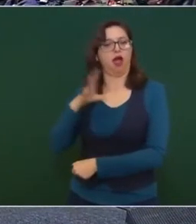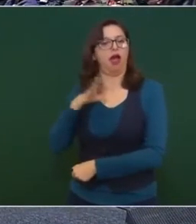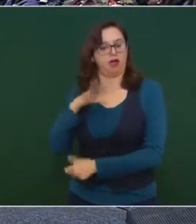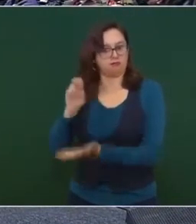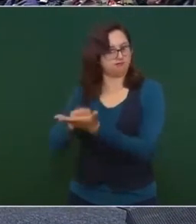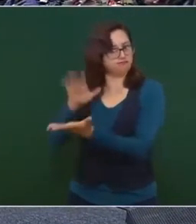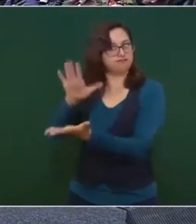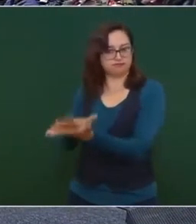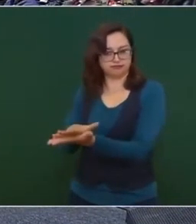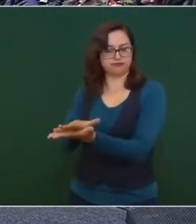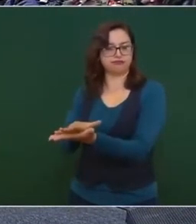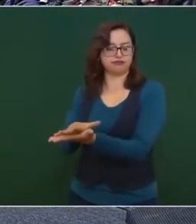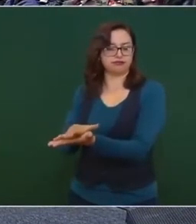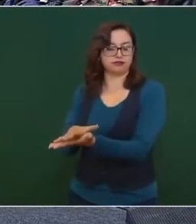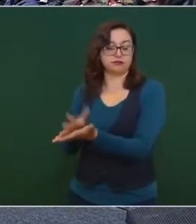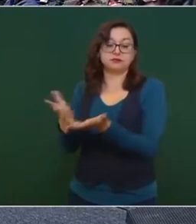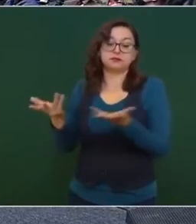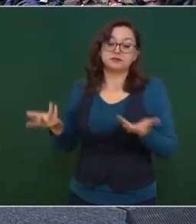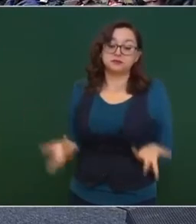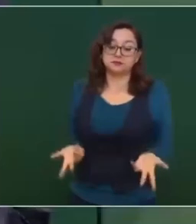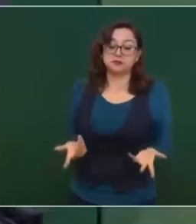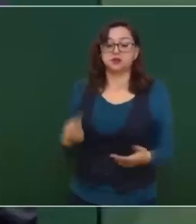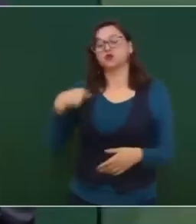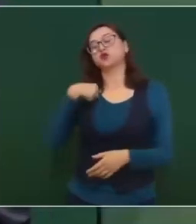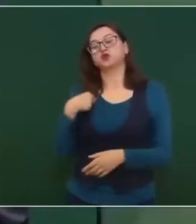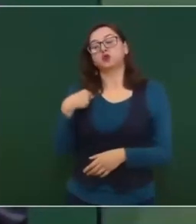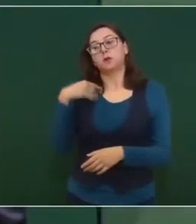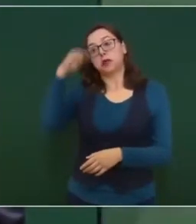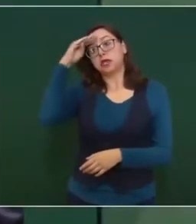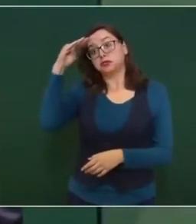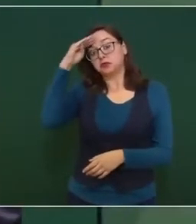Entonces, se hace una encuesta.